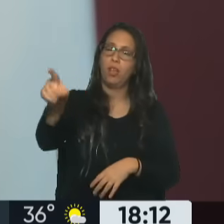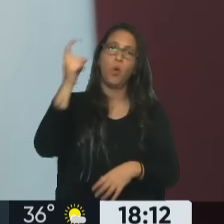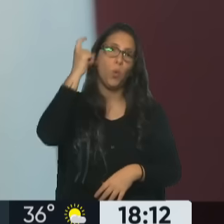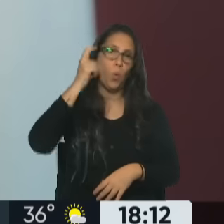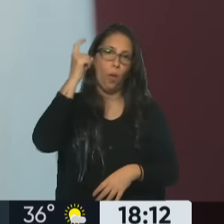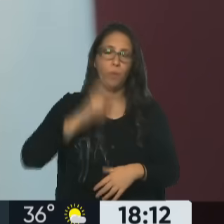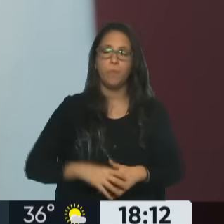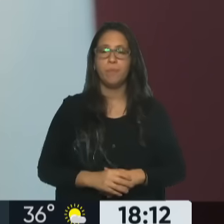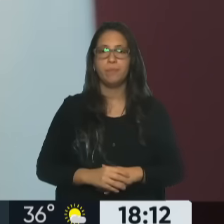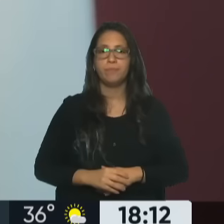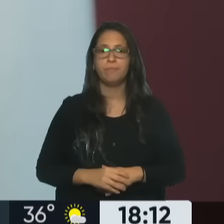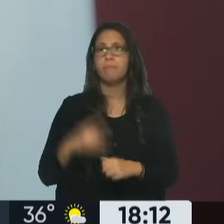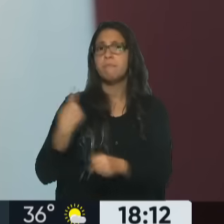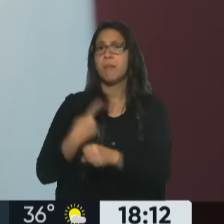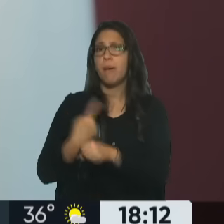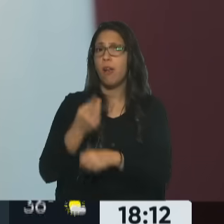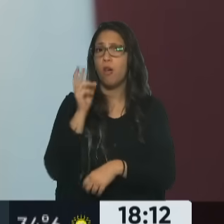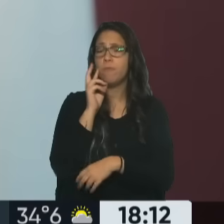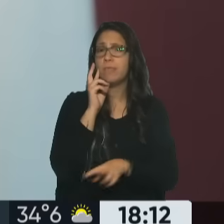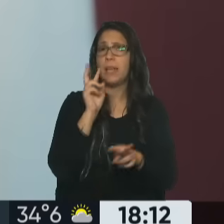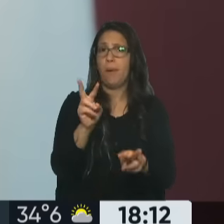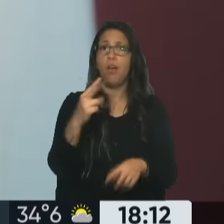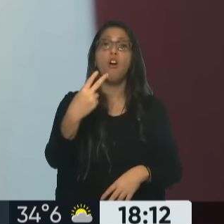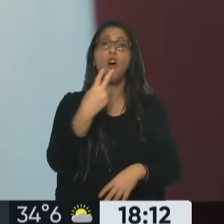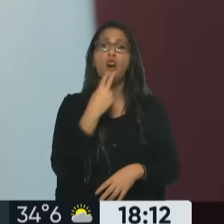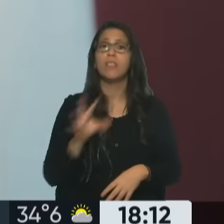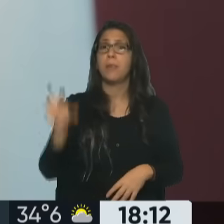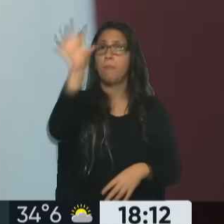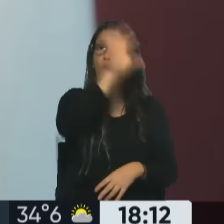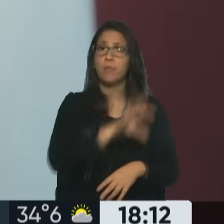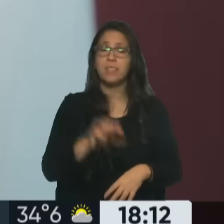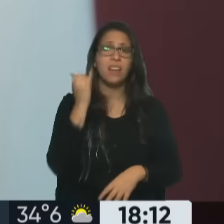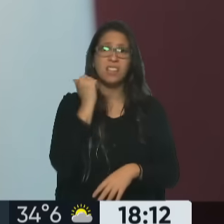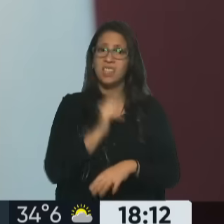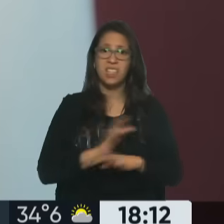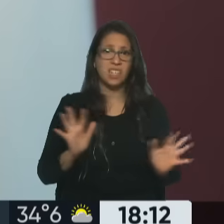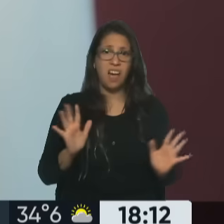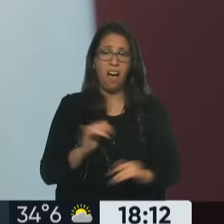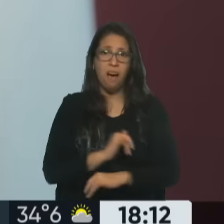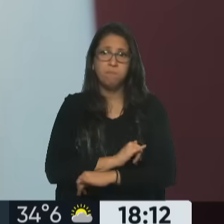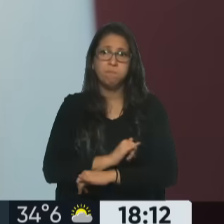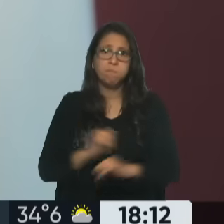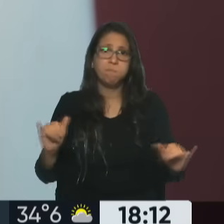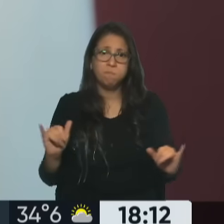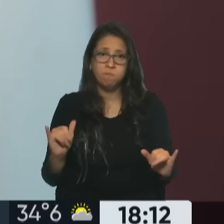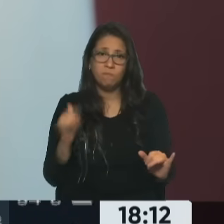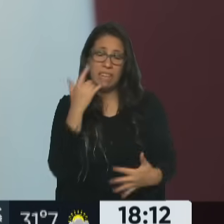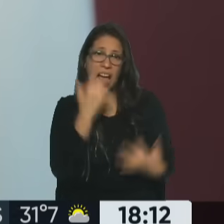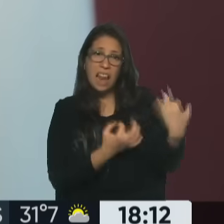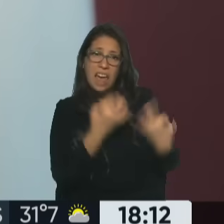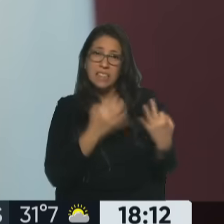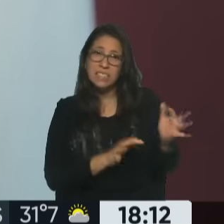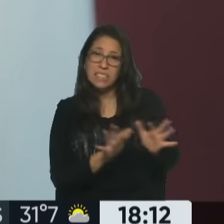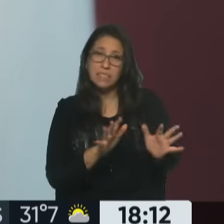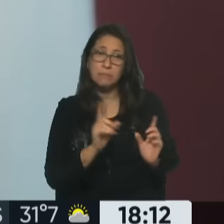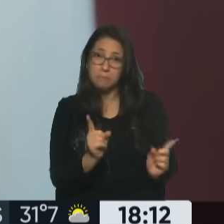principio Horacio lo que estamos viendo Es que hay por lo menos 11 provincias que ya han declarado que están en una situación que están analizando si no se